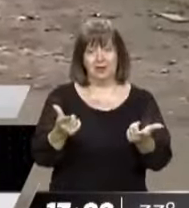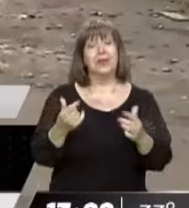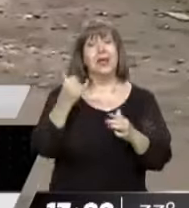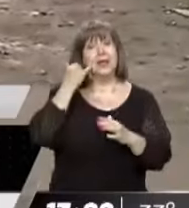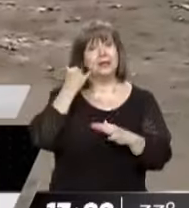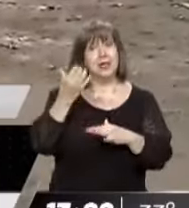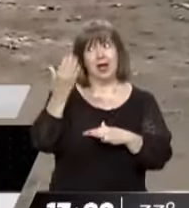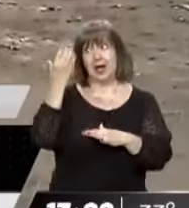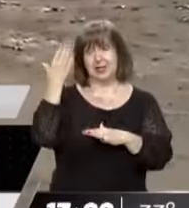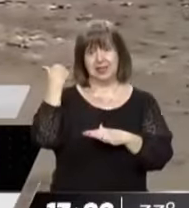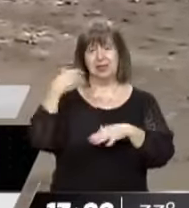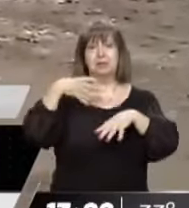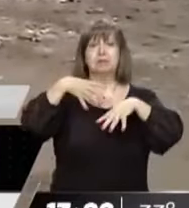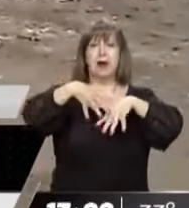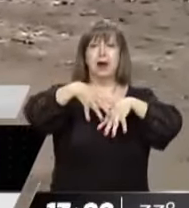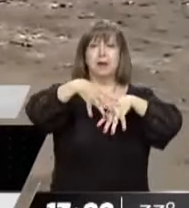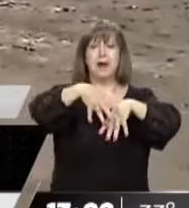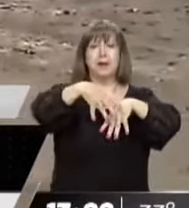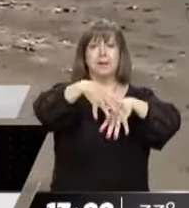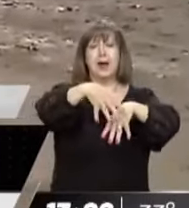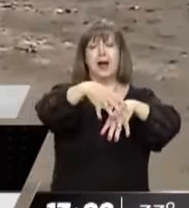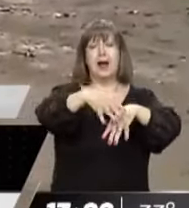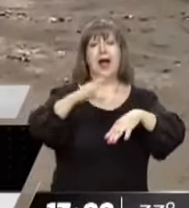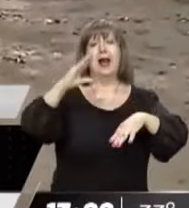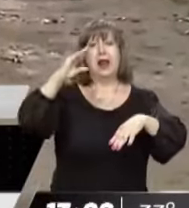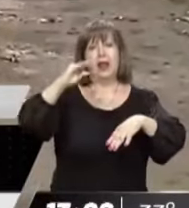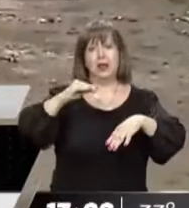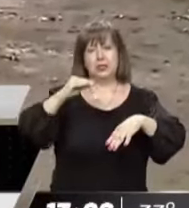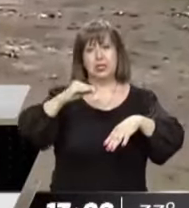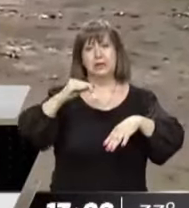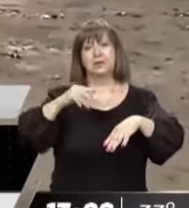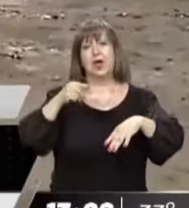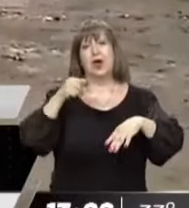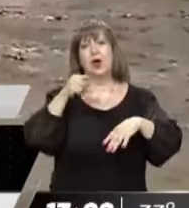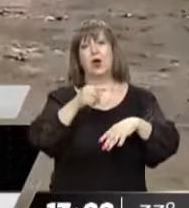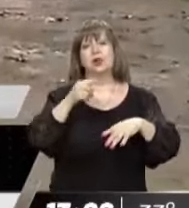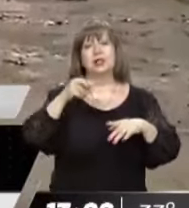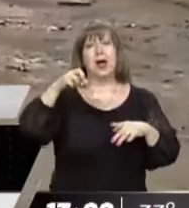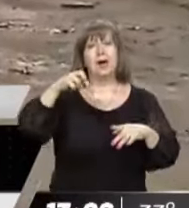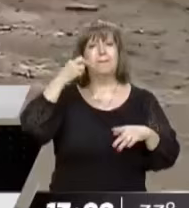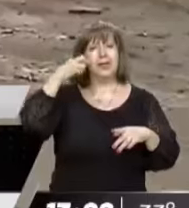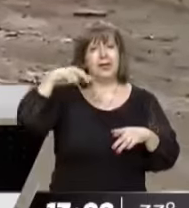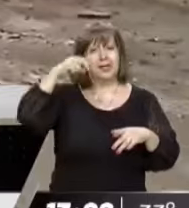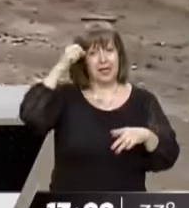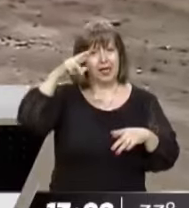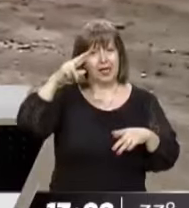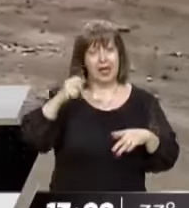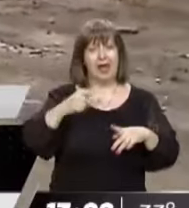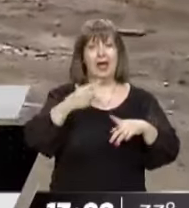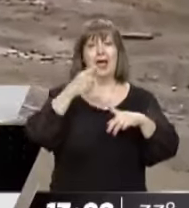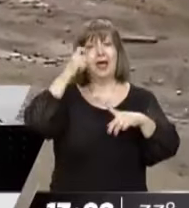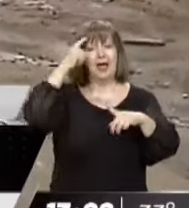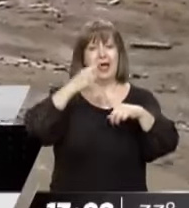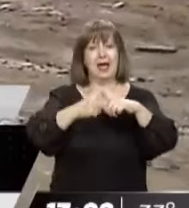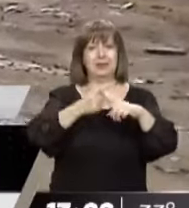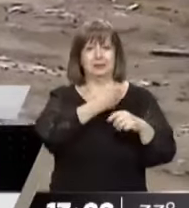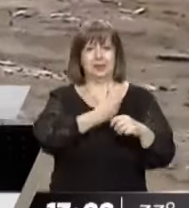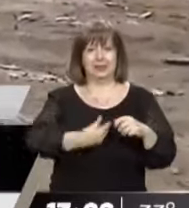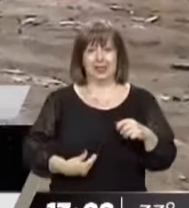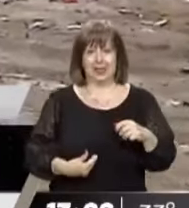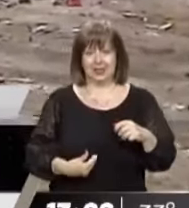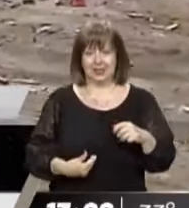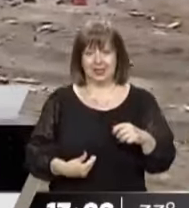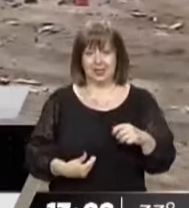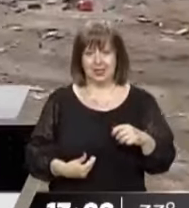la marcha en contra de Piñera, la noche, tarde, con Gerardo, las pintadas decían, ¿cómo decía Gerardo? Homicidio inmobiliario. O sea que